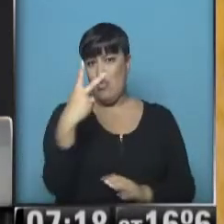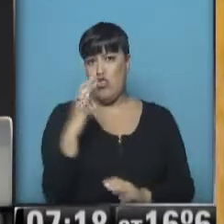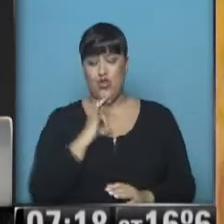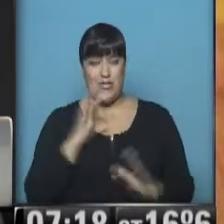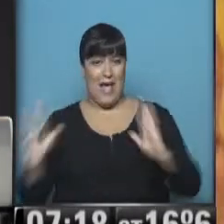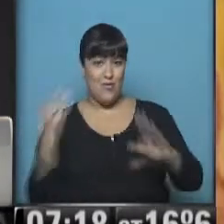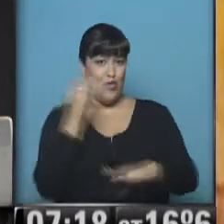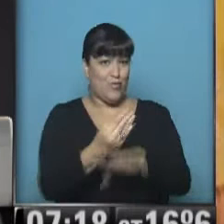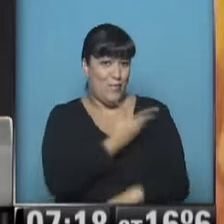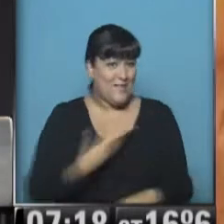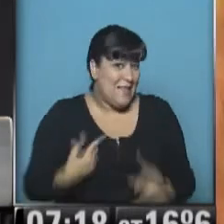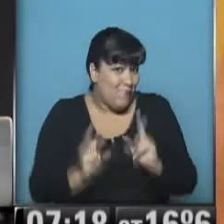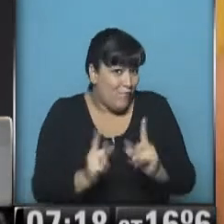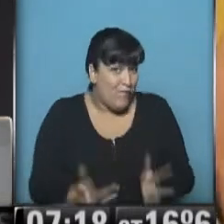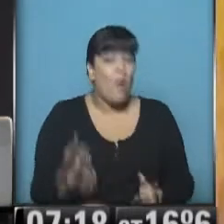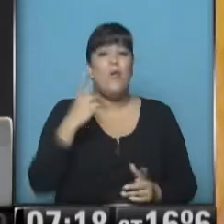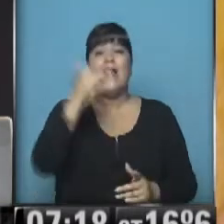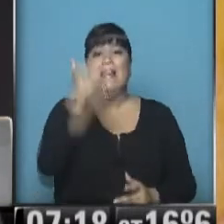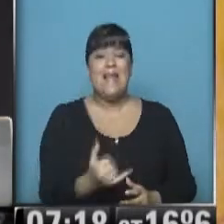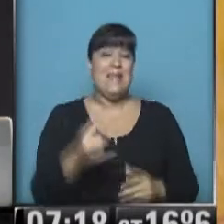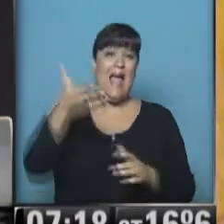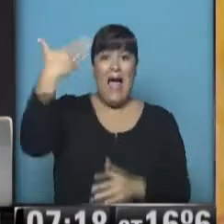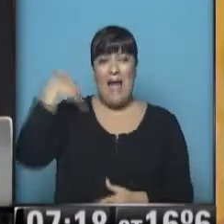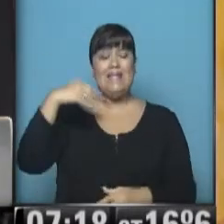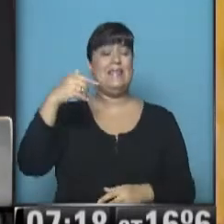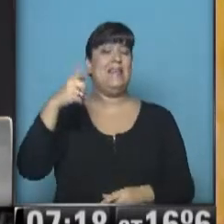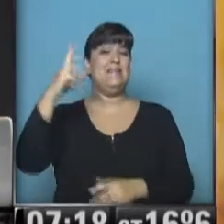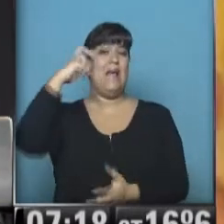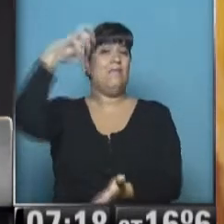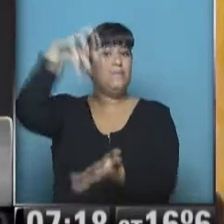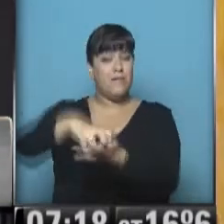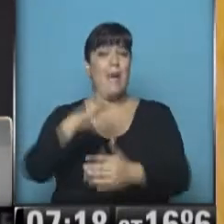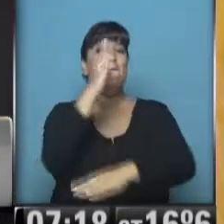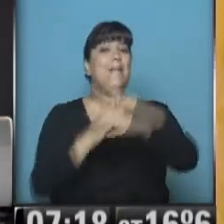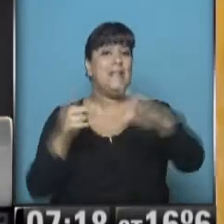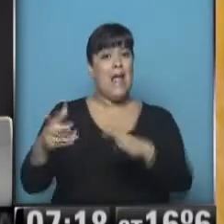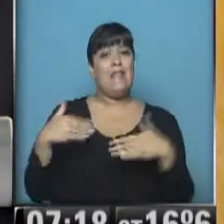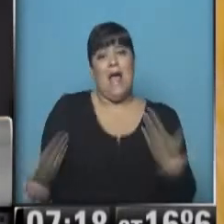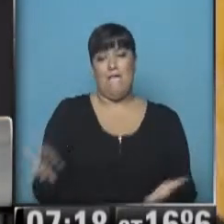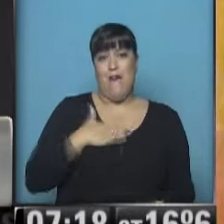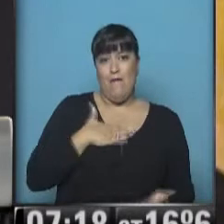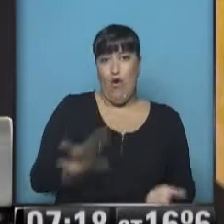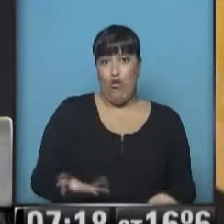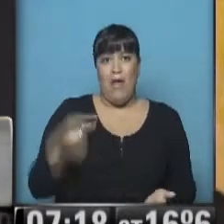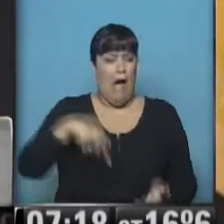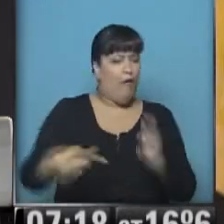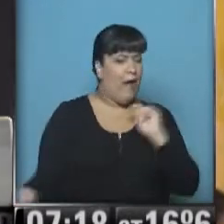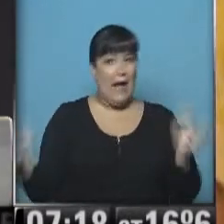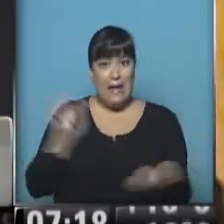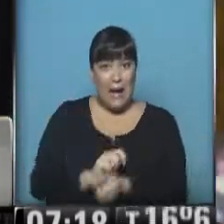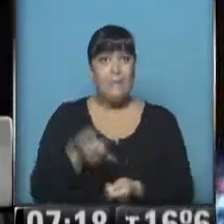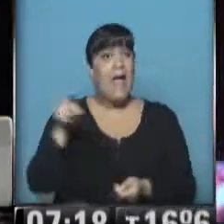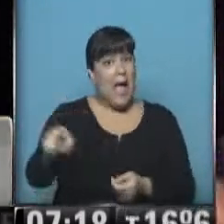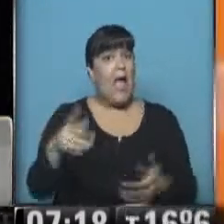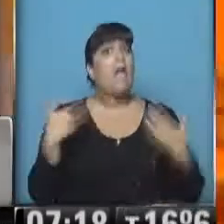imagínese, tenía el Capitolio a su favor en buena parte. La mitad, claro. Nada, el Senado. Claro, pero tenía la posibilidad